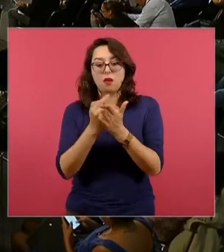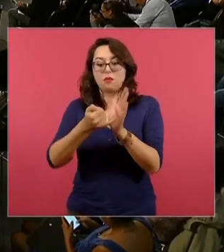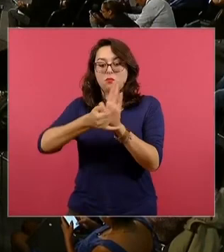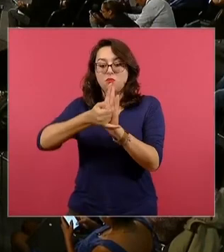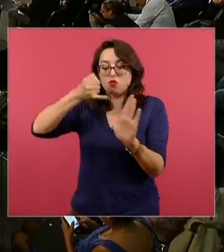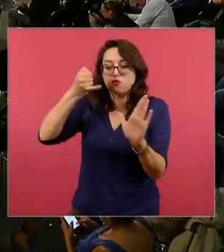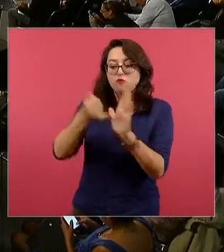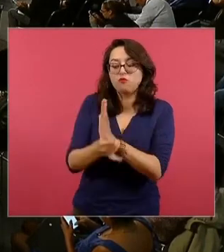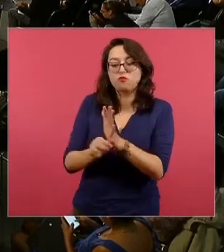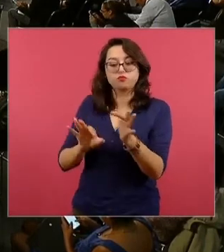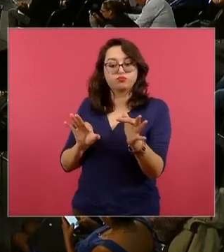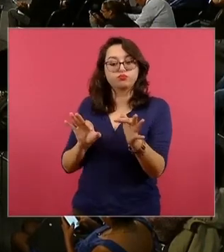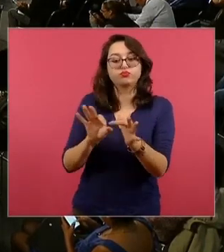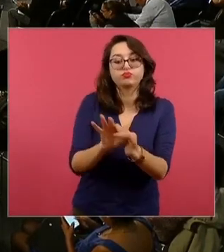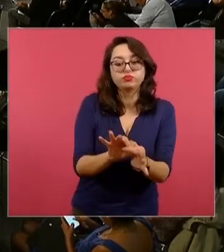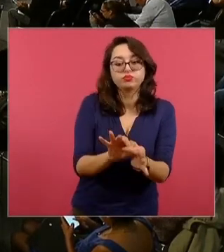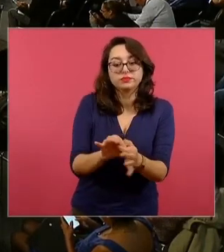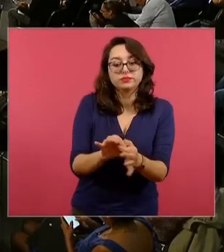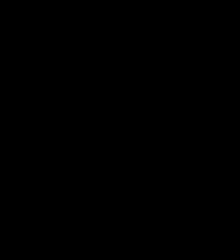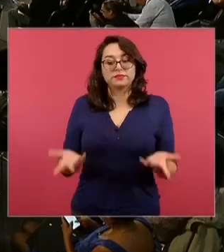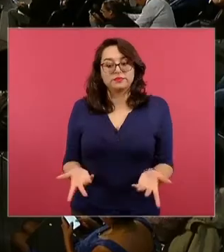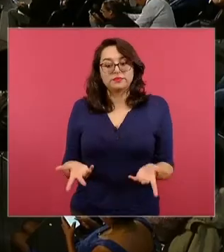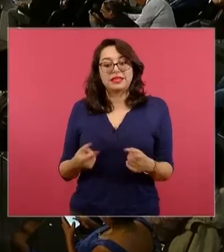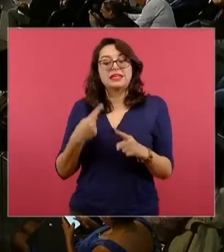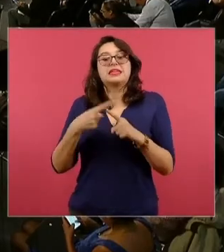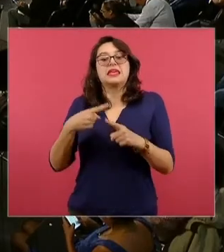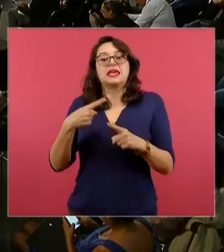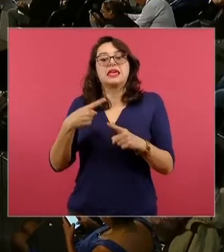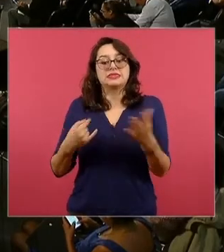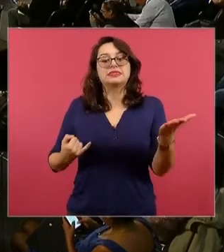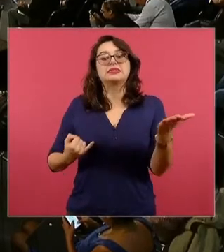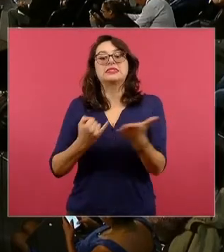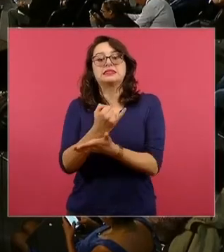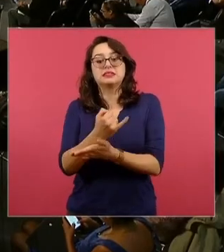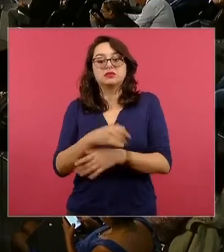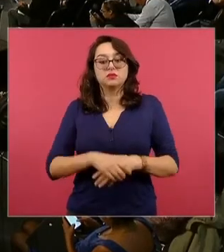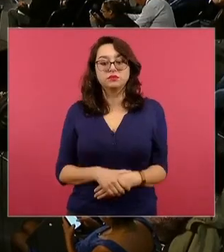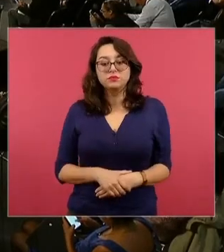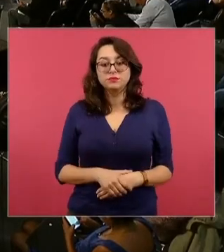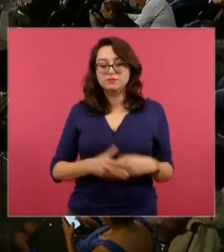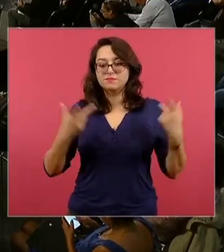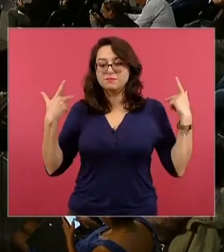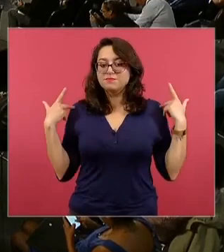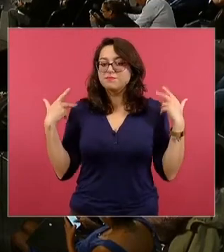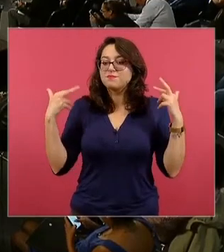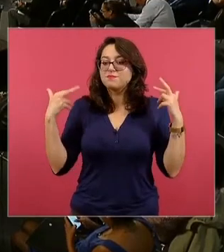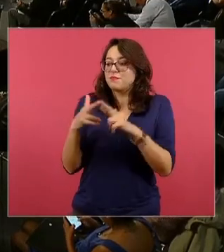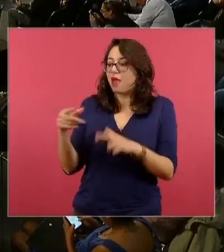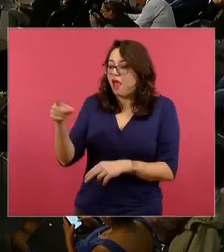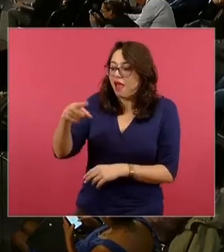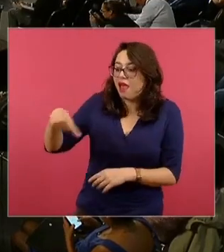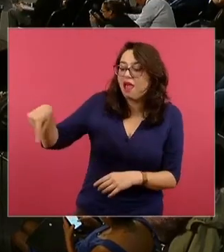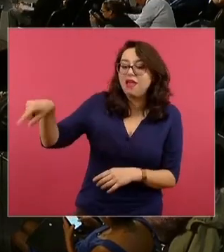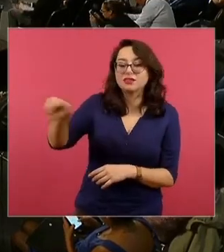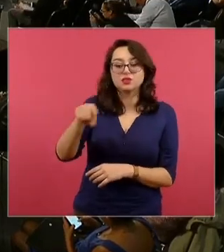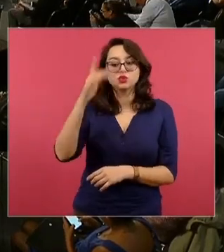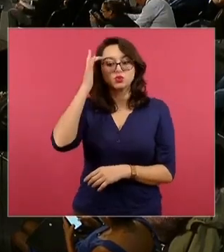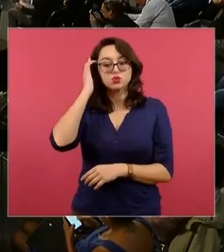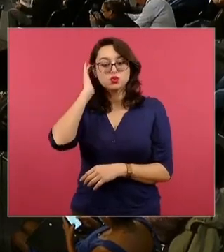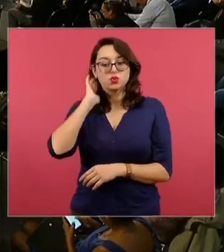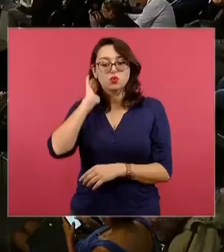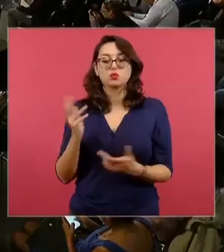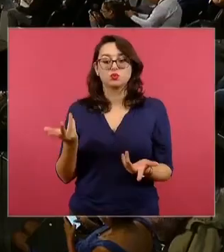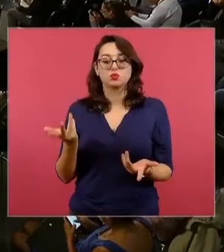Quisiera aclarar una cosa. ¿Qué queremos entender por codiseño y por programa analítico?